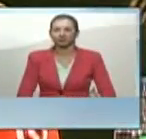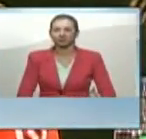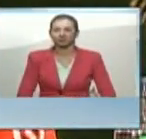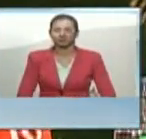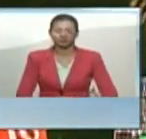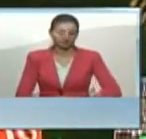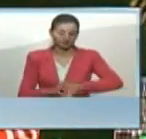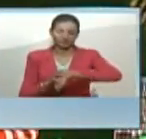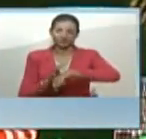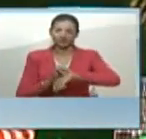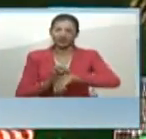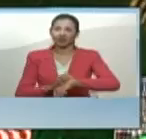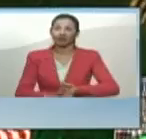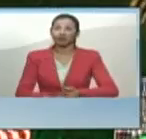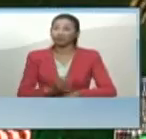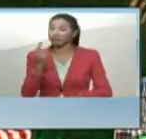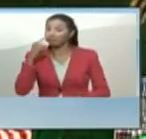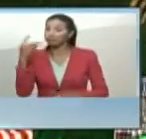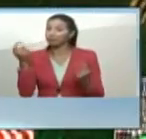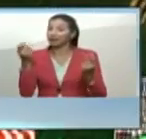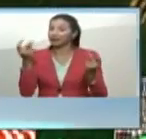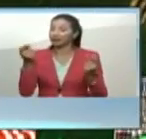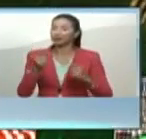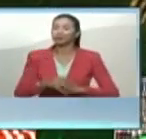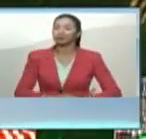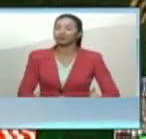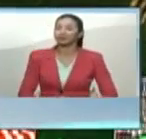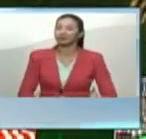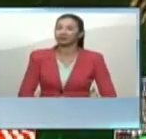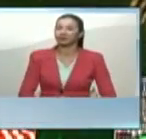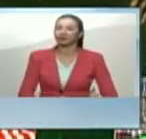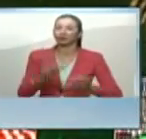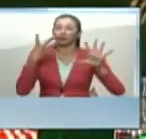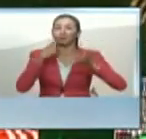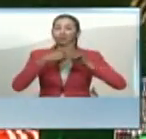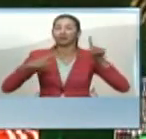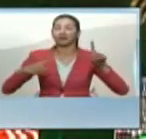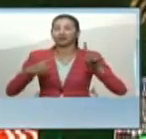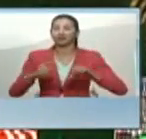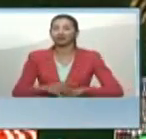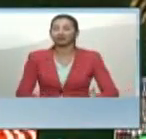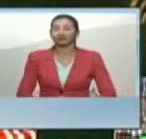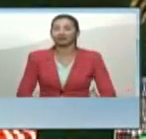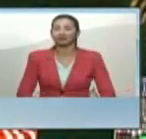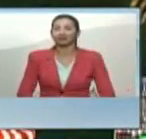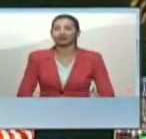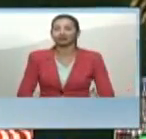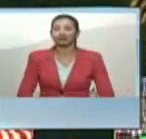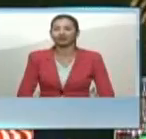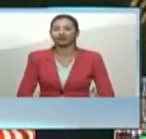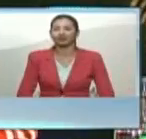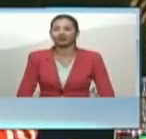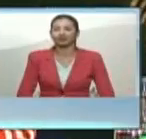Tampila, 9:30, el ritmo que vamos, No vamos a